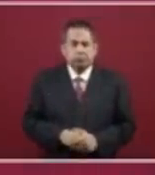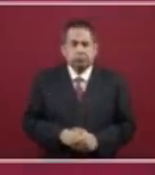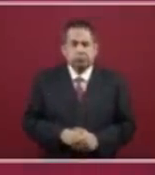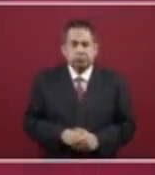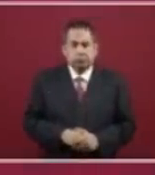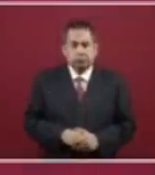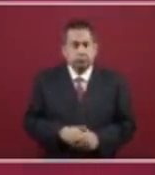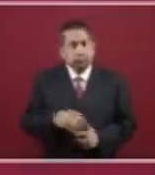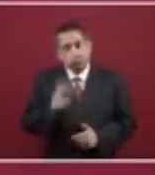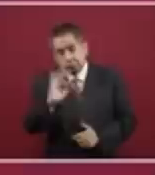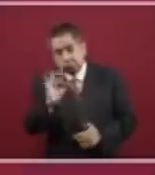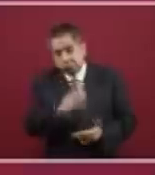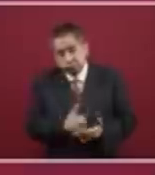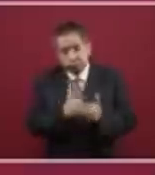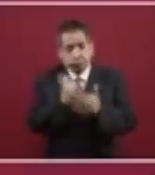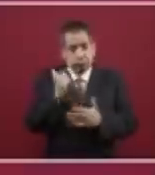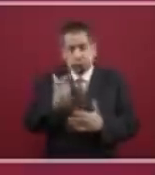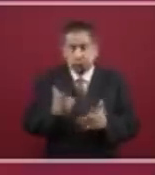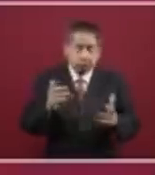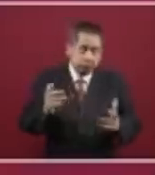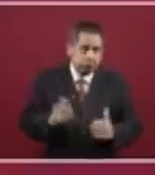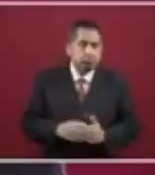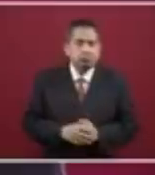Si ayuda,